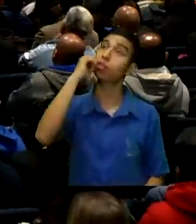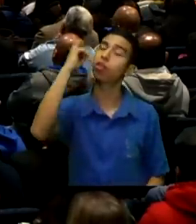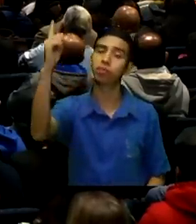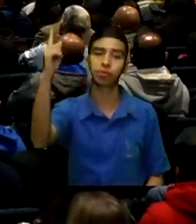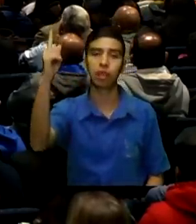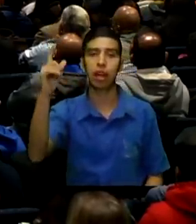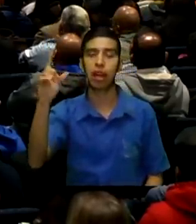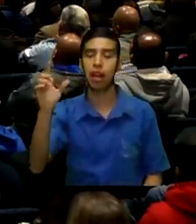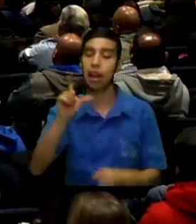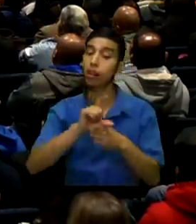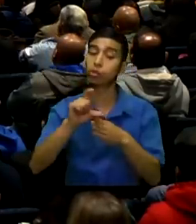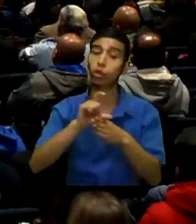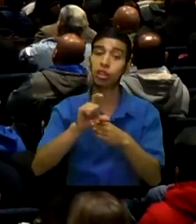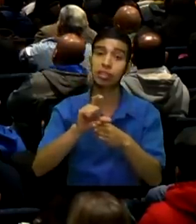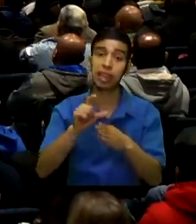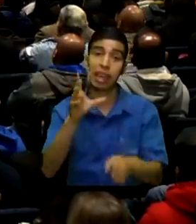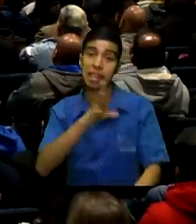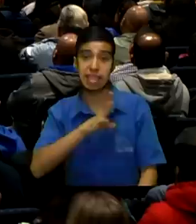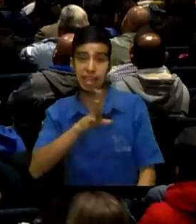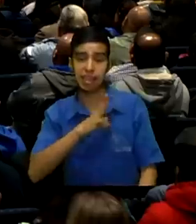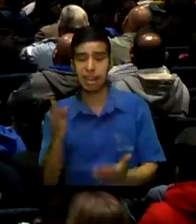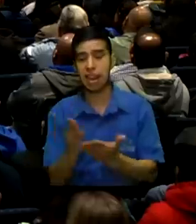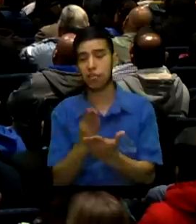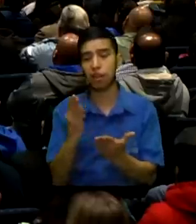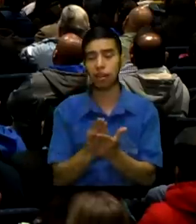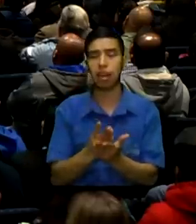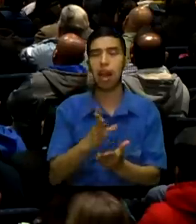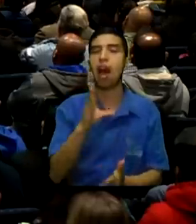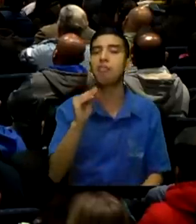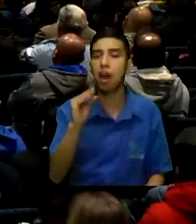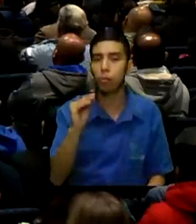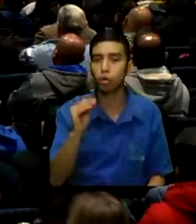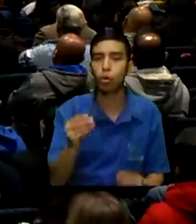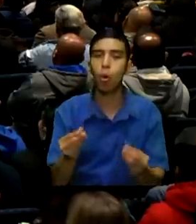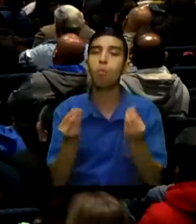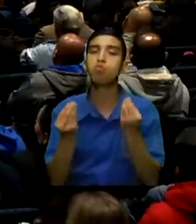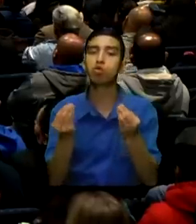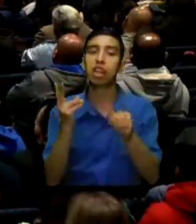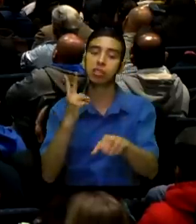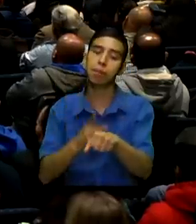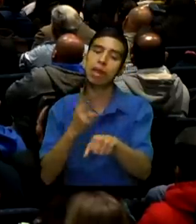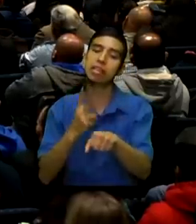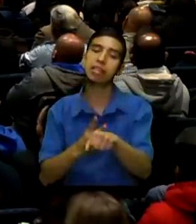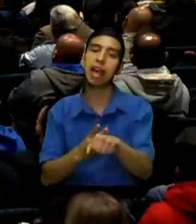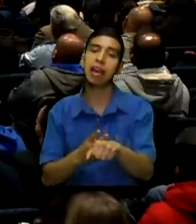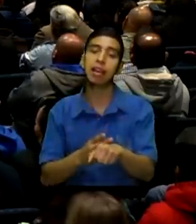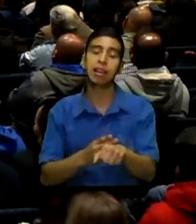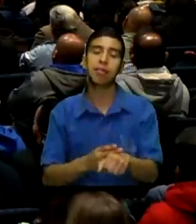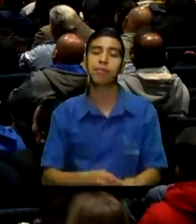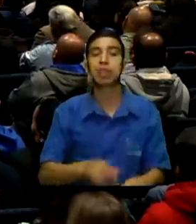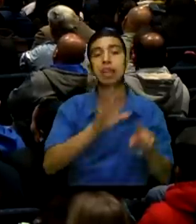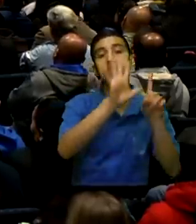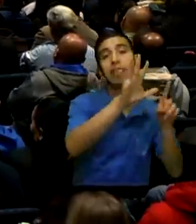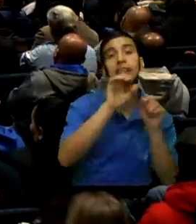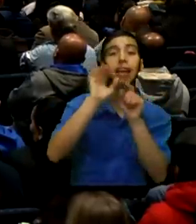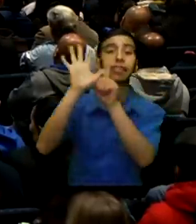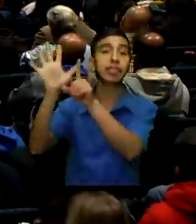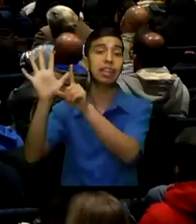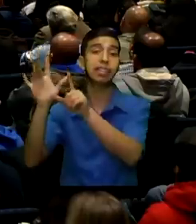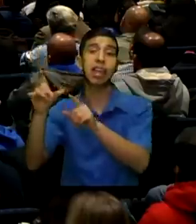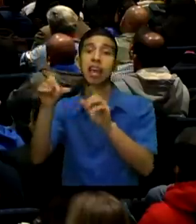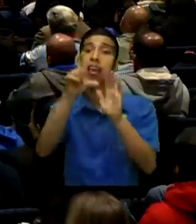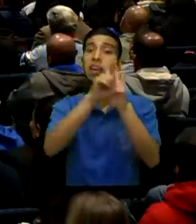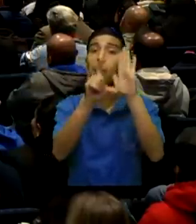las encriptaciones está lo que hemos conversado muchas veces acerca de Isaías. 66 capítulos, la Biblia,